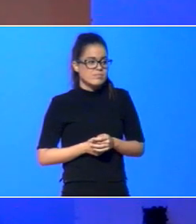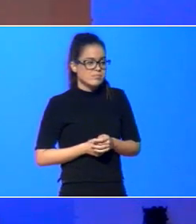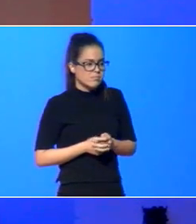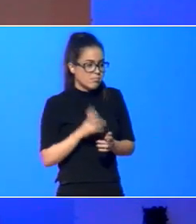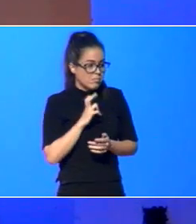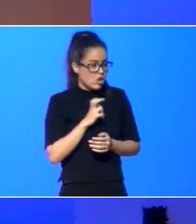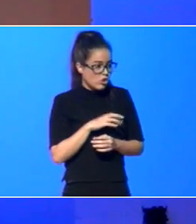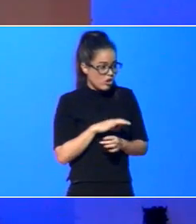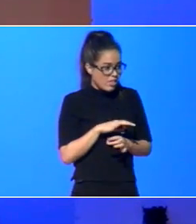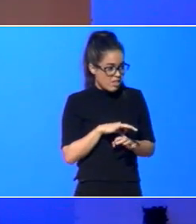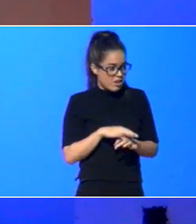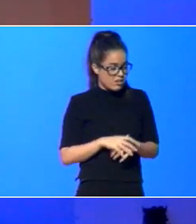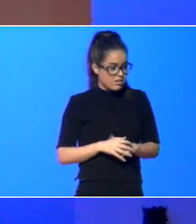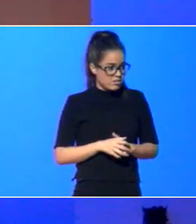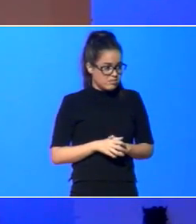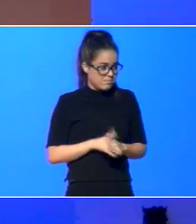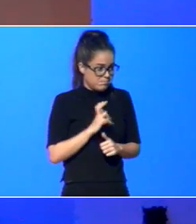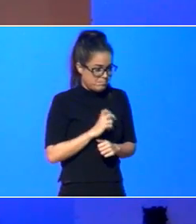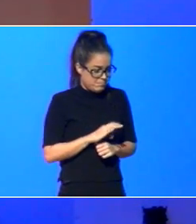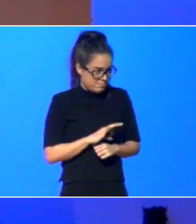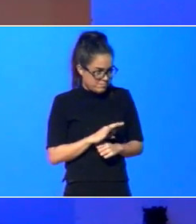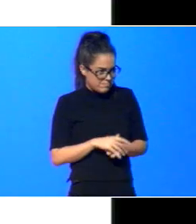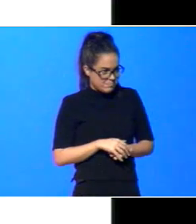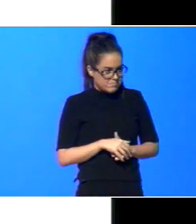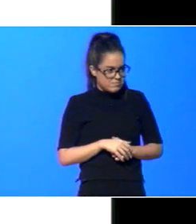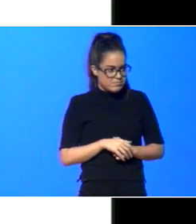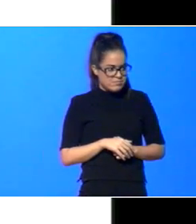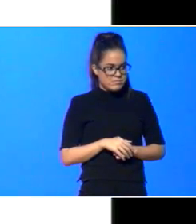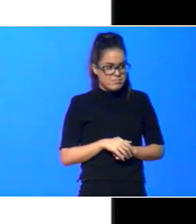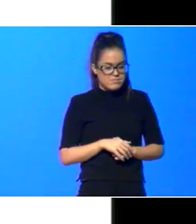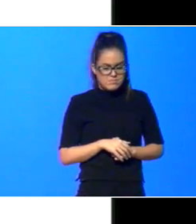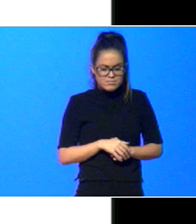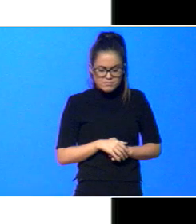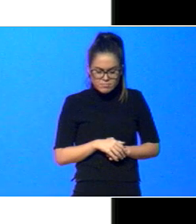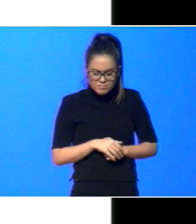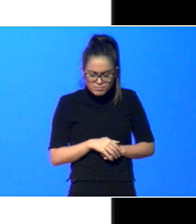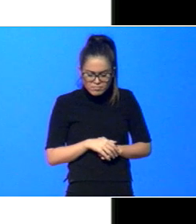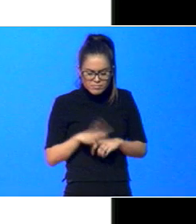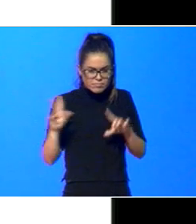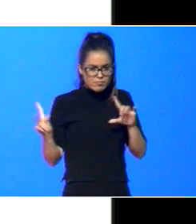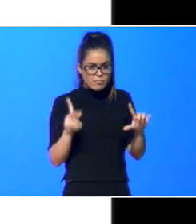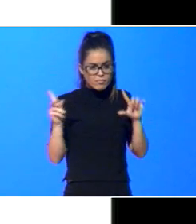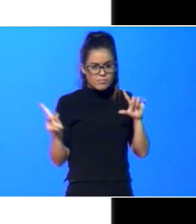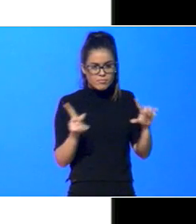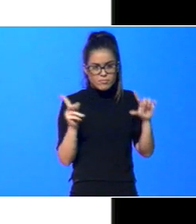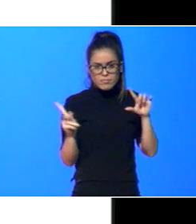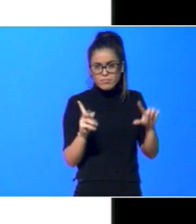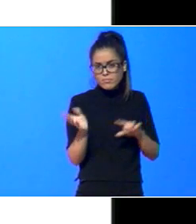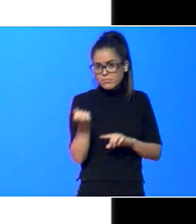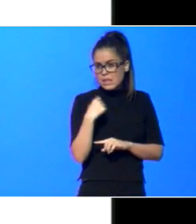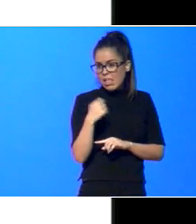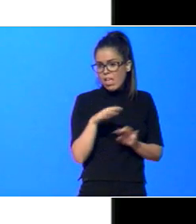Hortxe igual. Bueno, ez egin kasu askori diapositibariz, igual nik esaten dutena